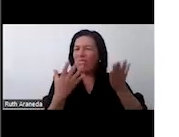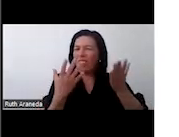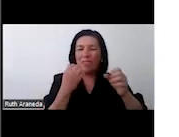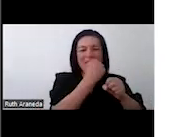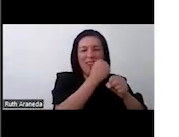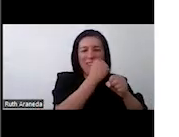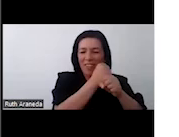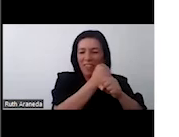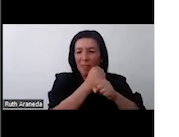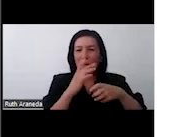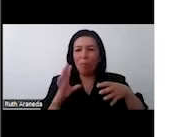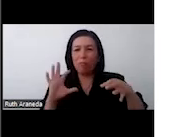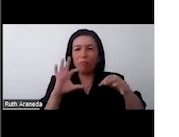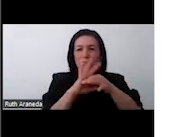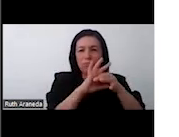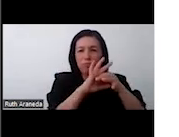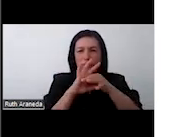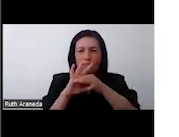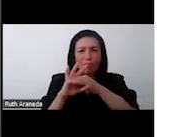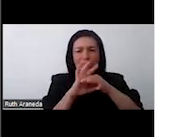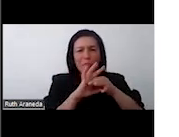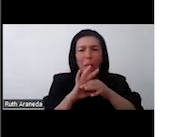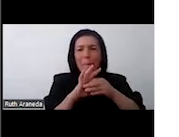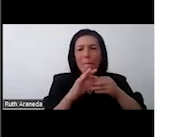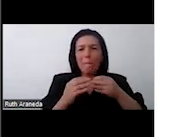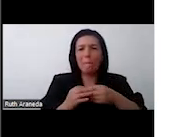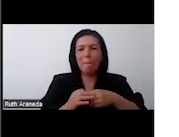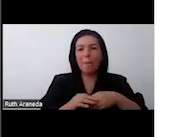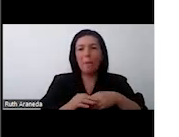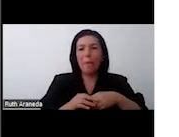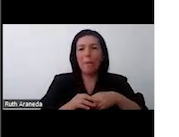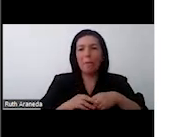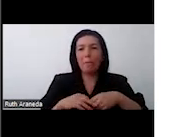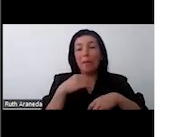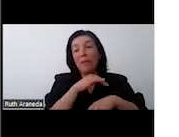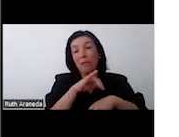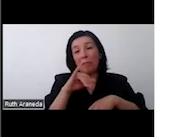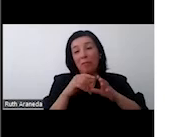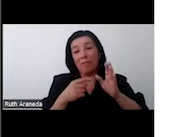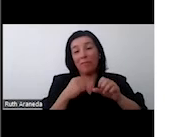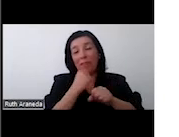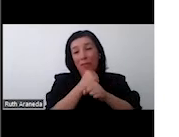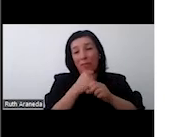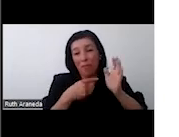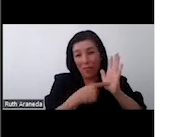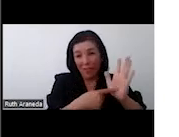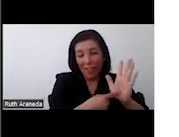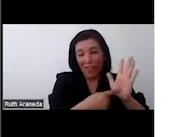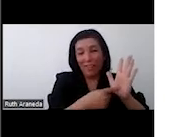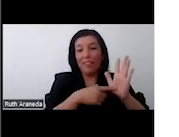trabajar mancomunadamente para poder, bueno, mostrar nuestro trabajo y también hacer algo